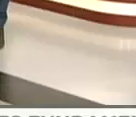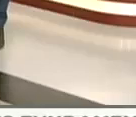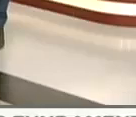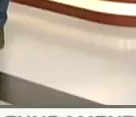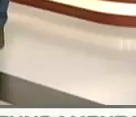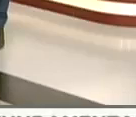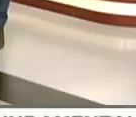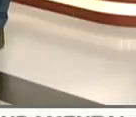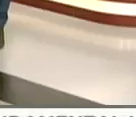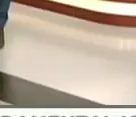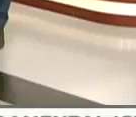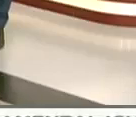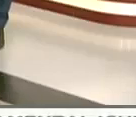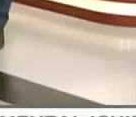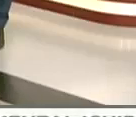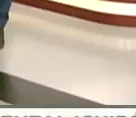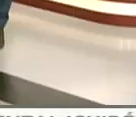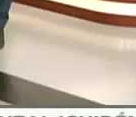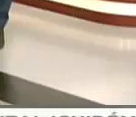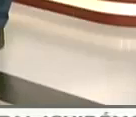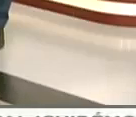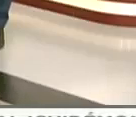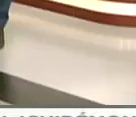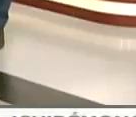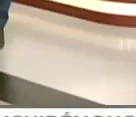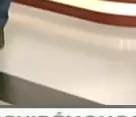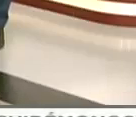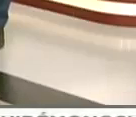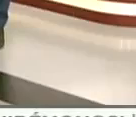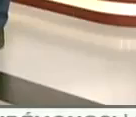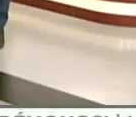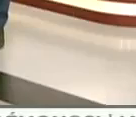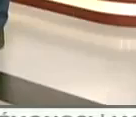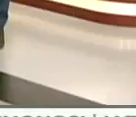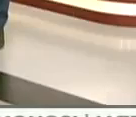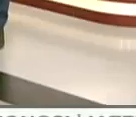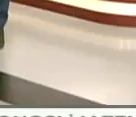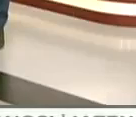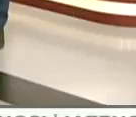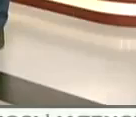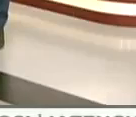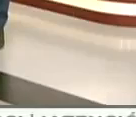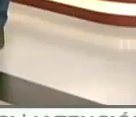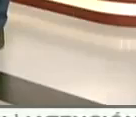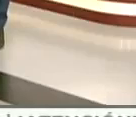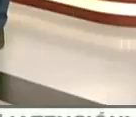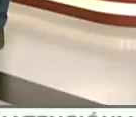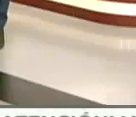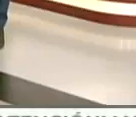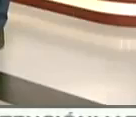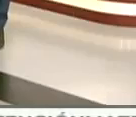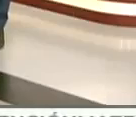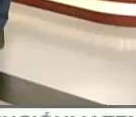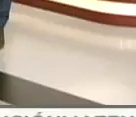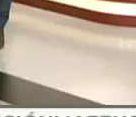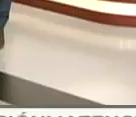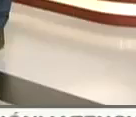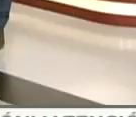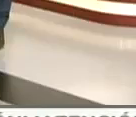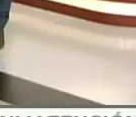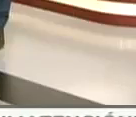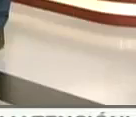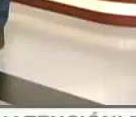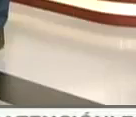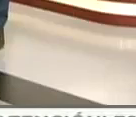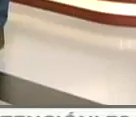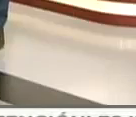unada, rescatando aquel grito del golpe de timón del comandante supremo Hugo Chávez, y que esa es exactamente la conformación de las ciudades comunales, ahora con una ley